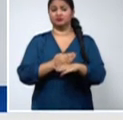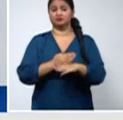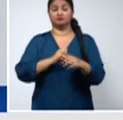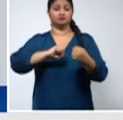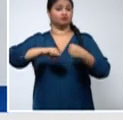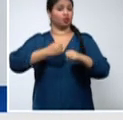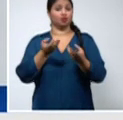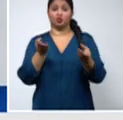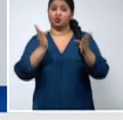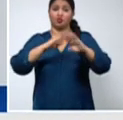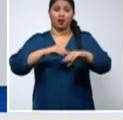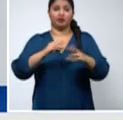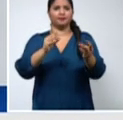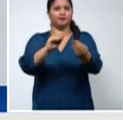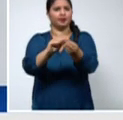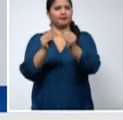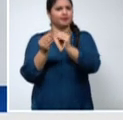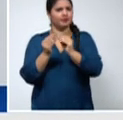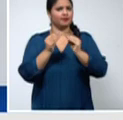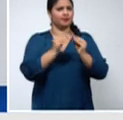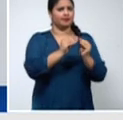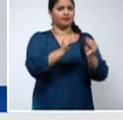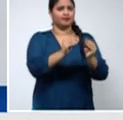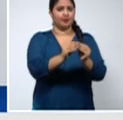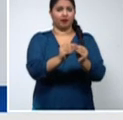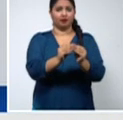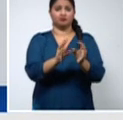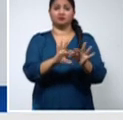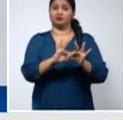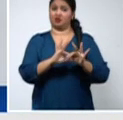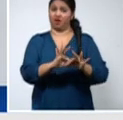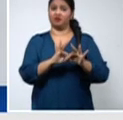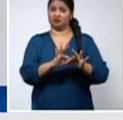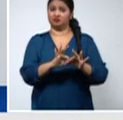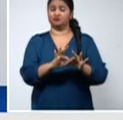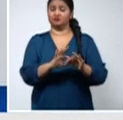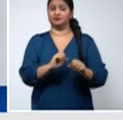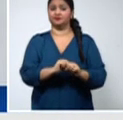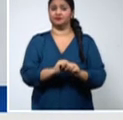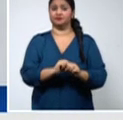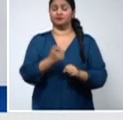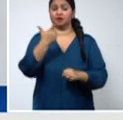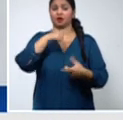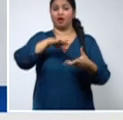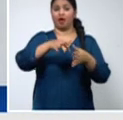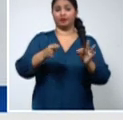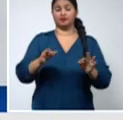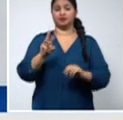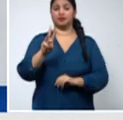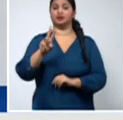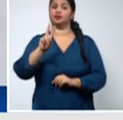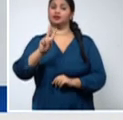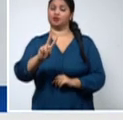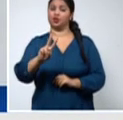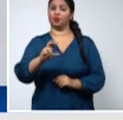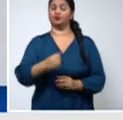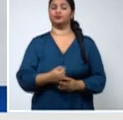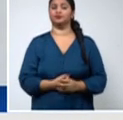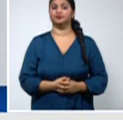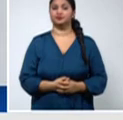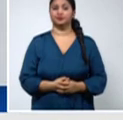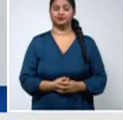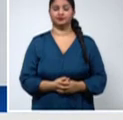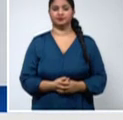la transmisión se ha incrementado. Artemisa 32, como yo dije, Santiago, que